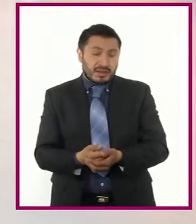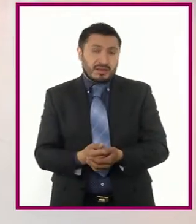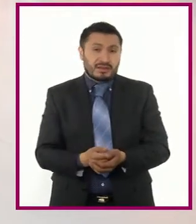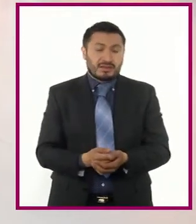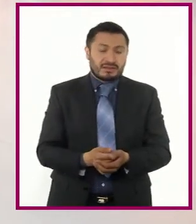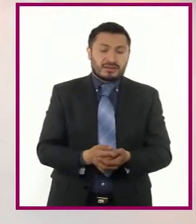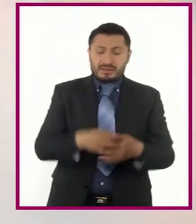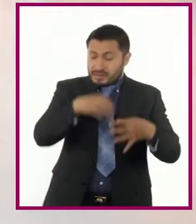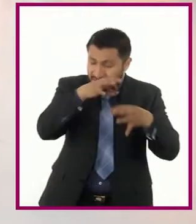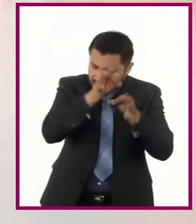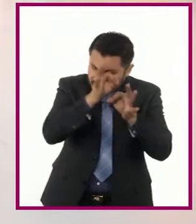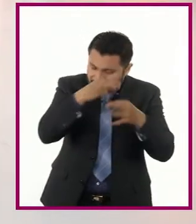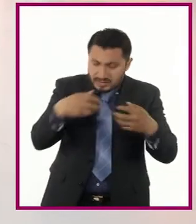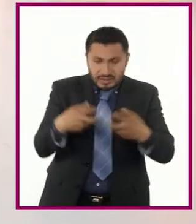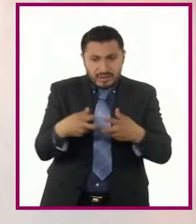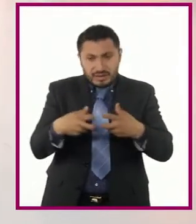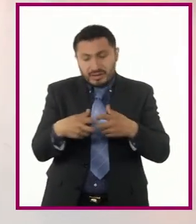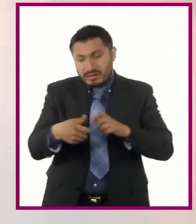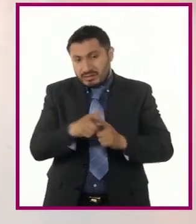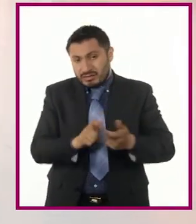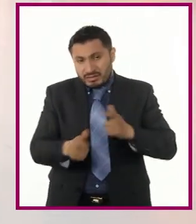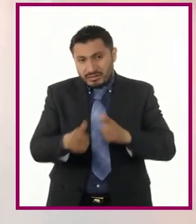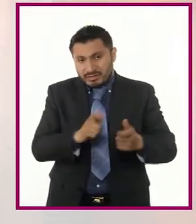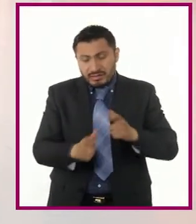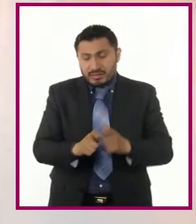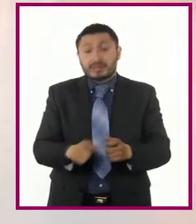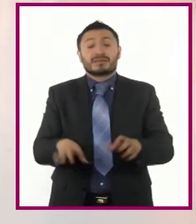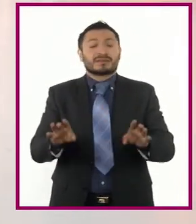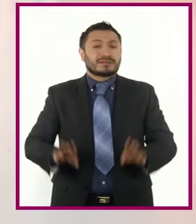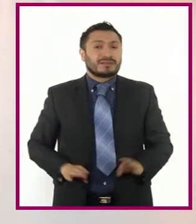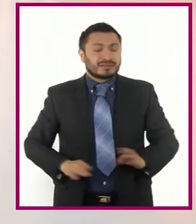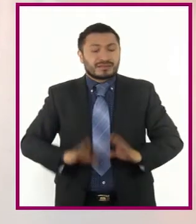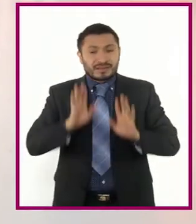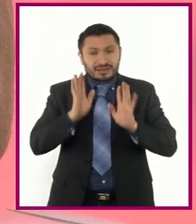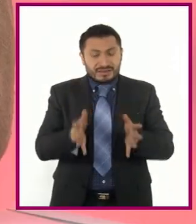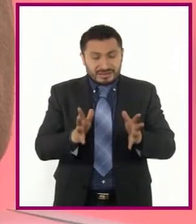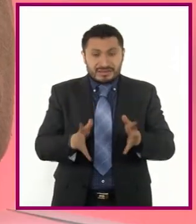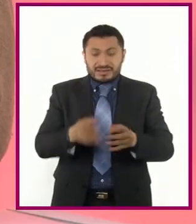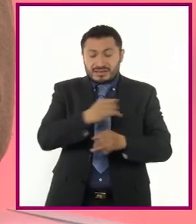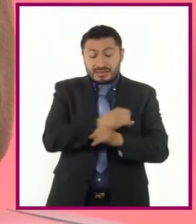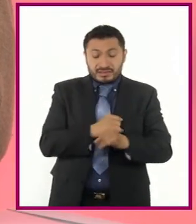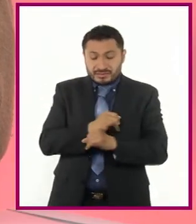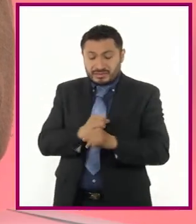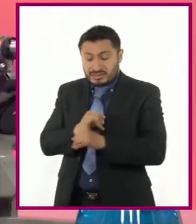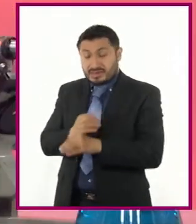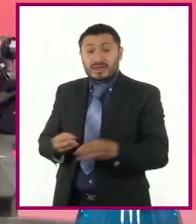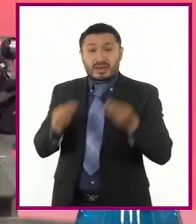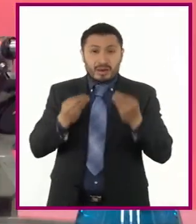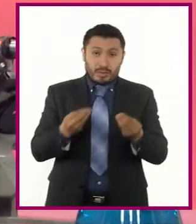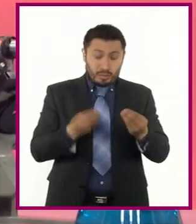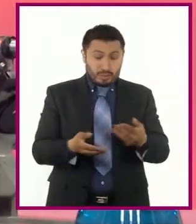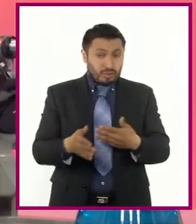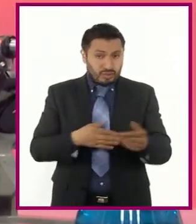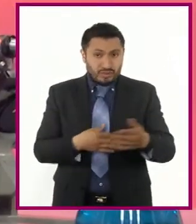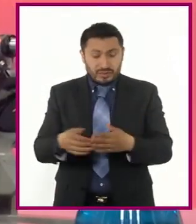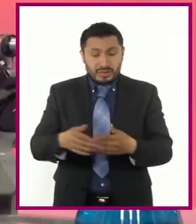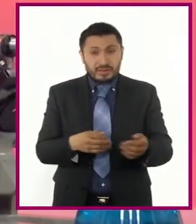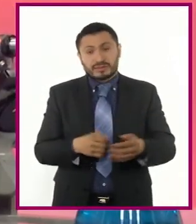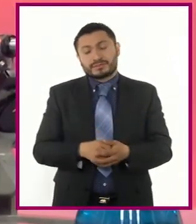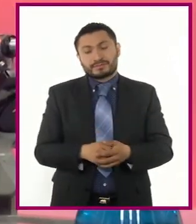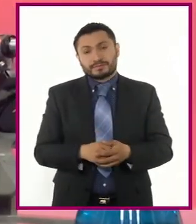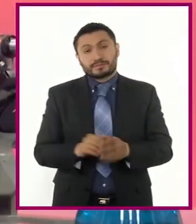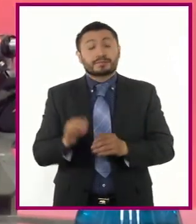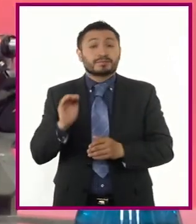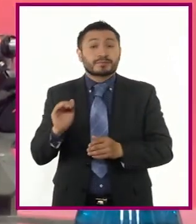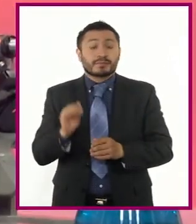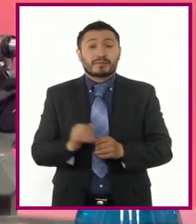de los microplásticos, que son elementos que ya están impactando y que ya hay muchas investigaciones al respecto. Doctor,